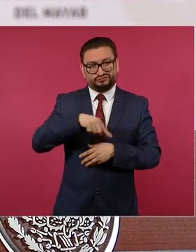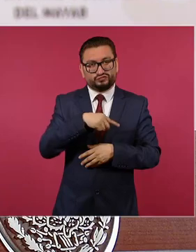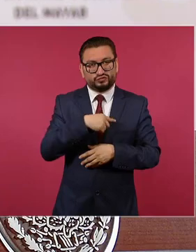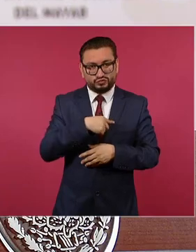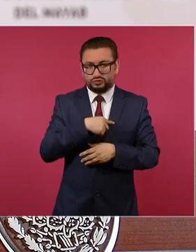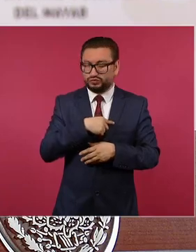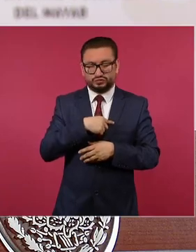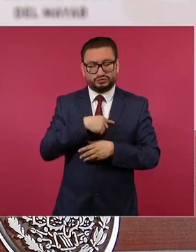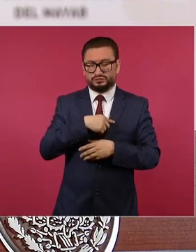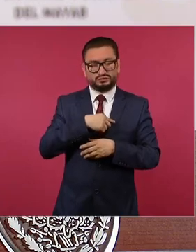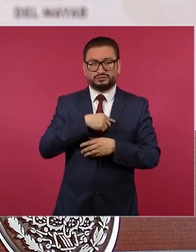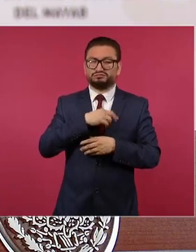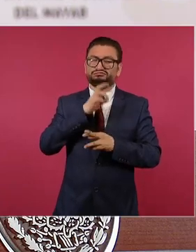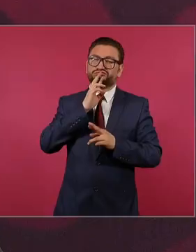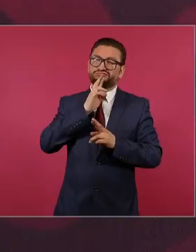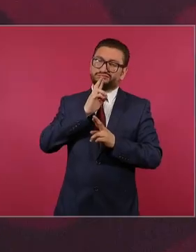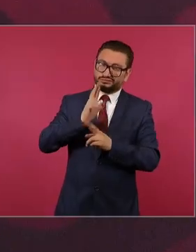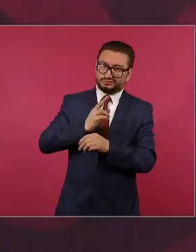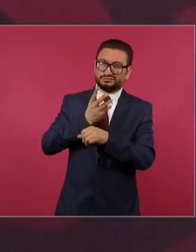resolvimos eso.